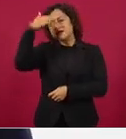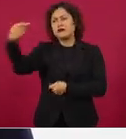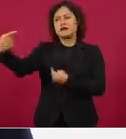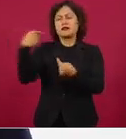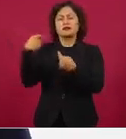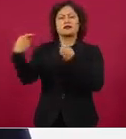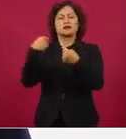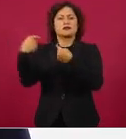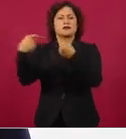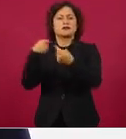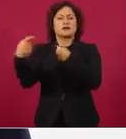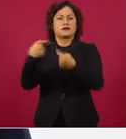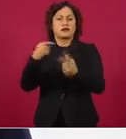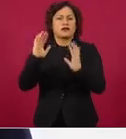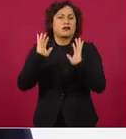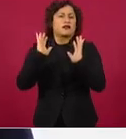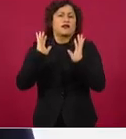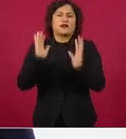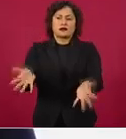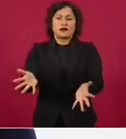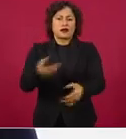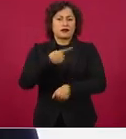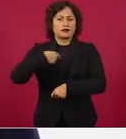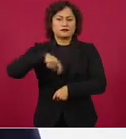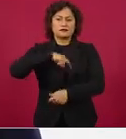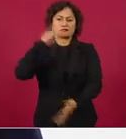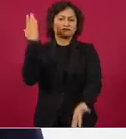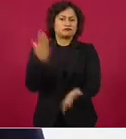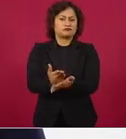No, ya no va a ser así.